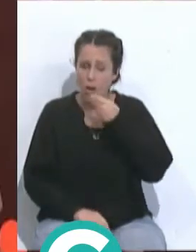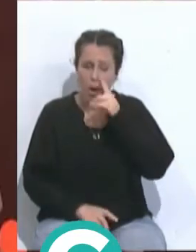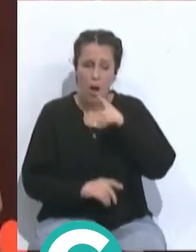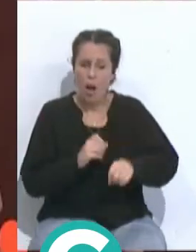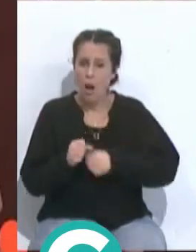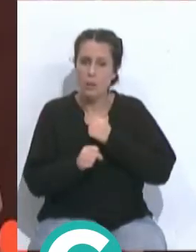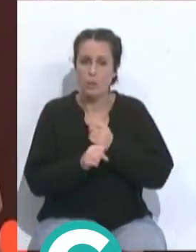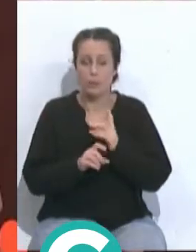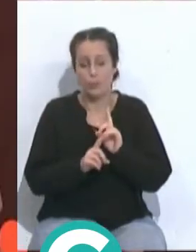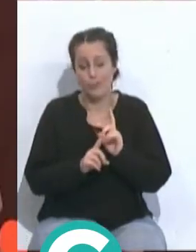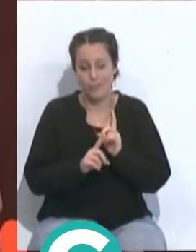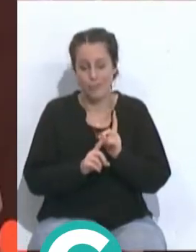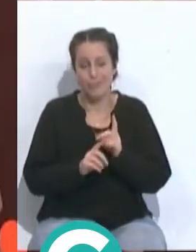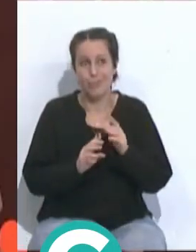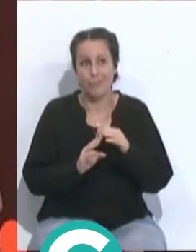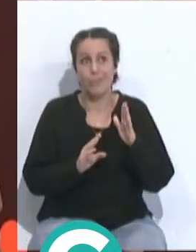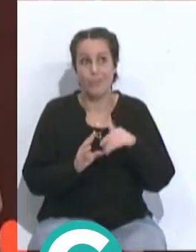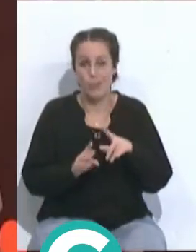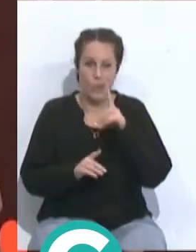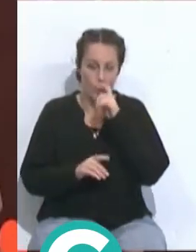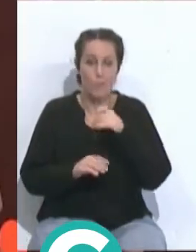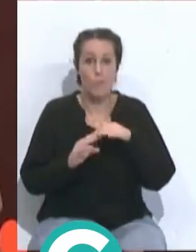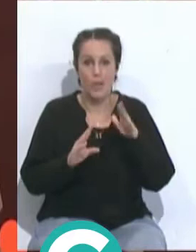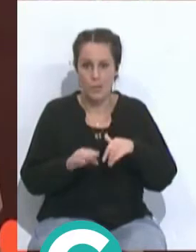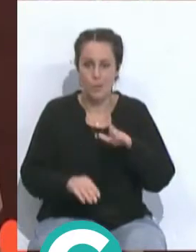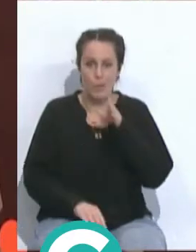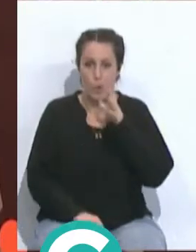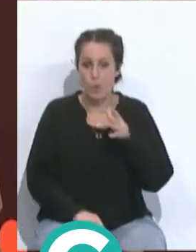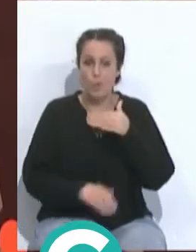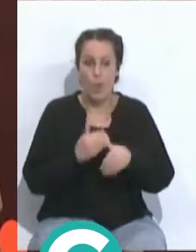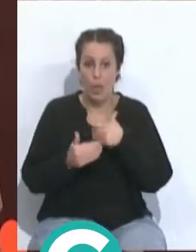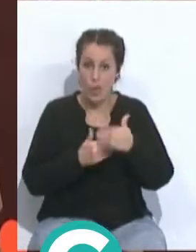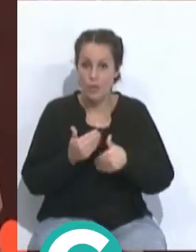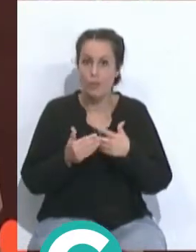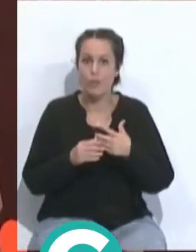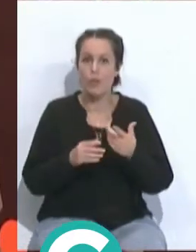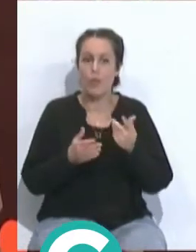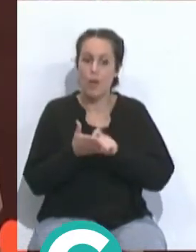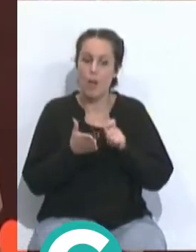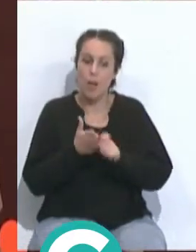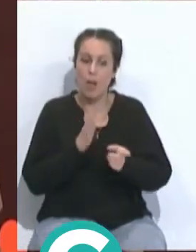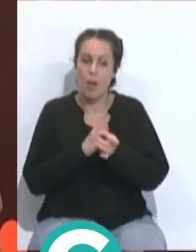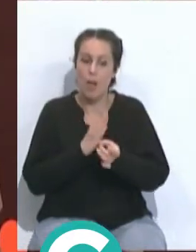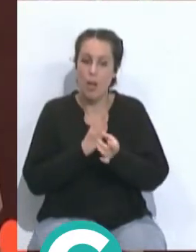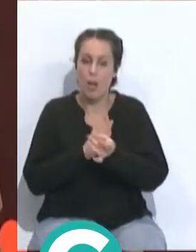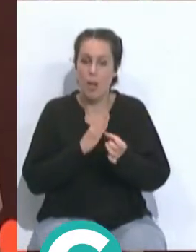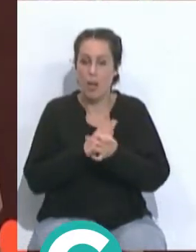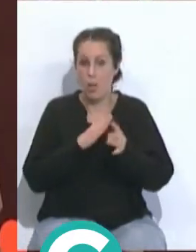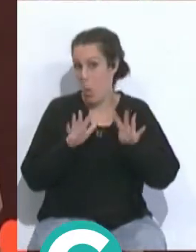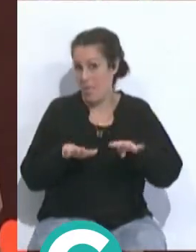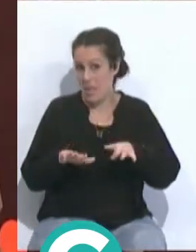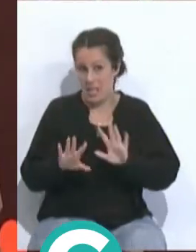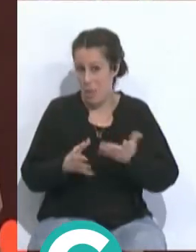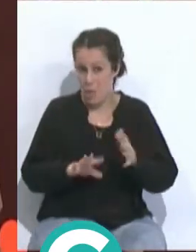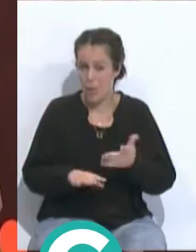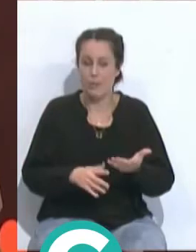cada año, ¿no? Iba a decir cada año, pero no, es menos de un año, porque al fin de cuentas el proceso de composición se ciñe prácticamente a 9 meses, claro. si